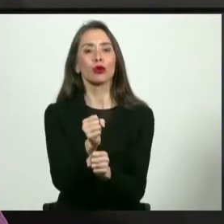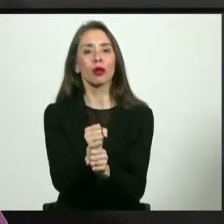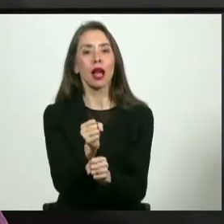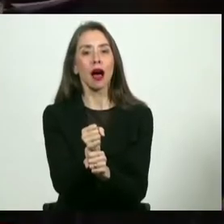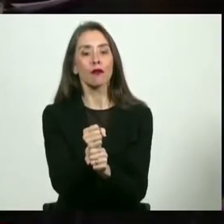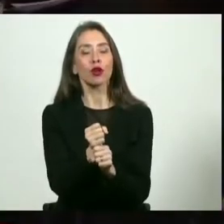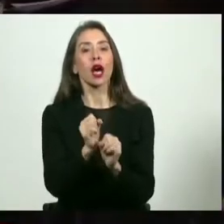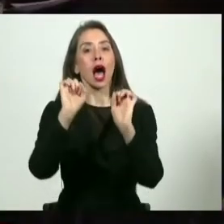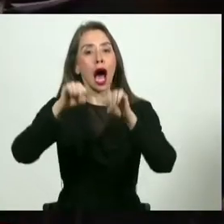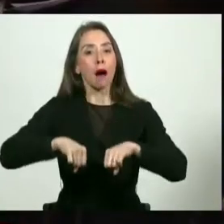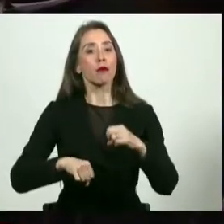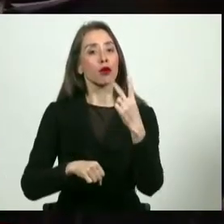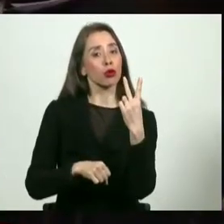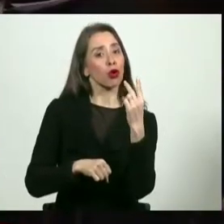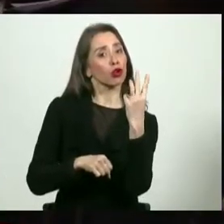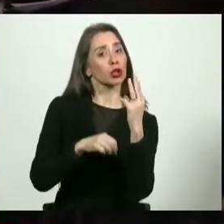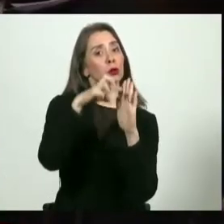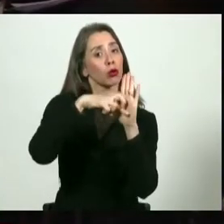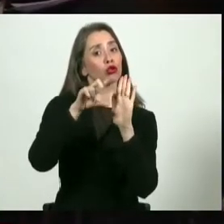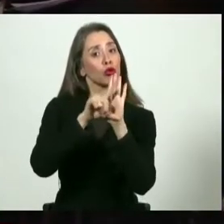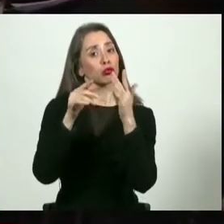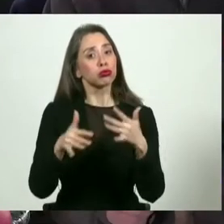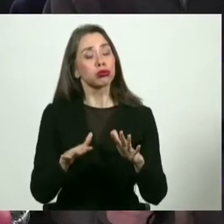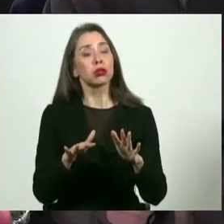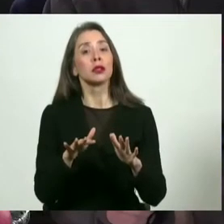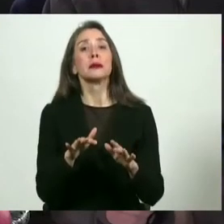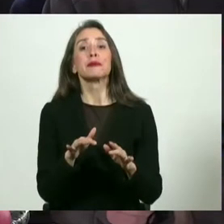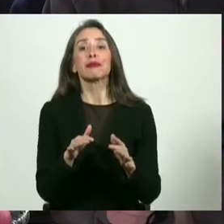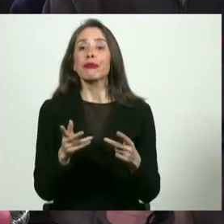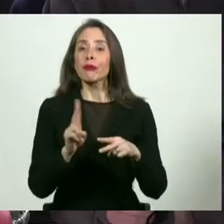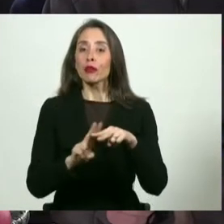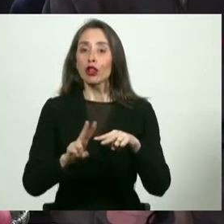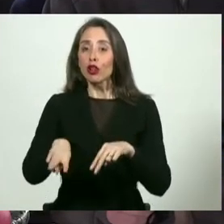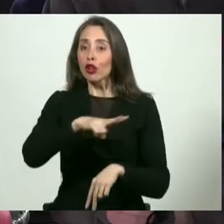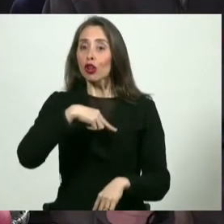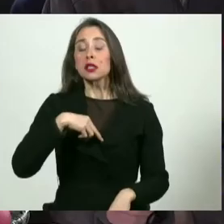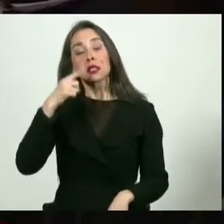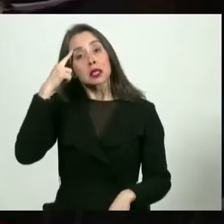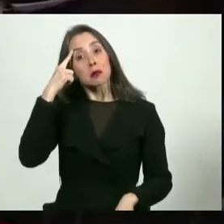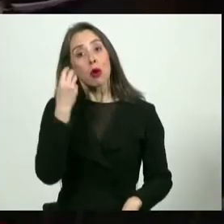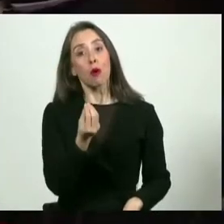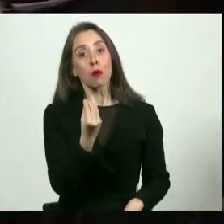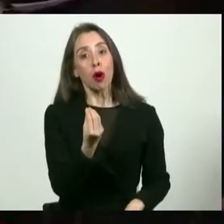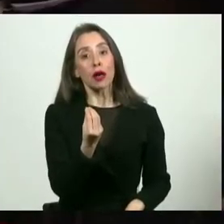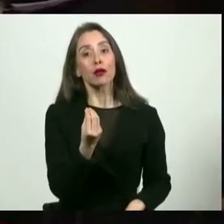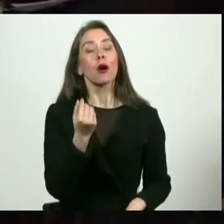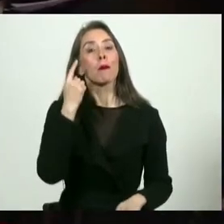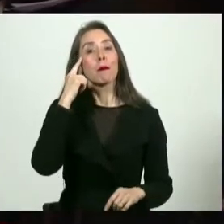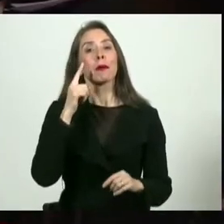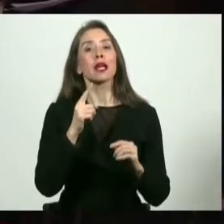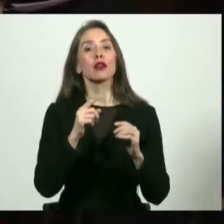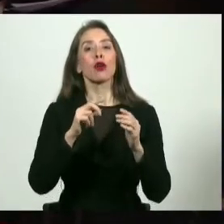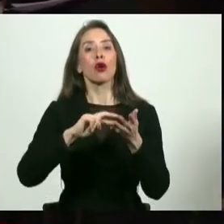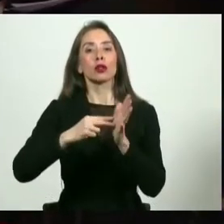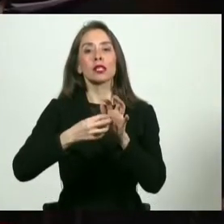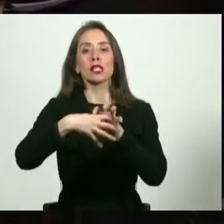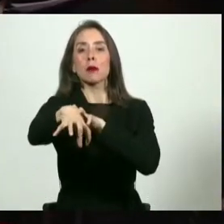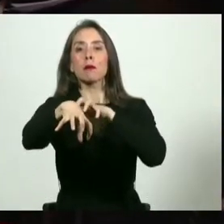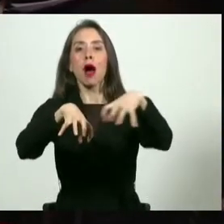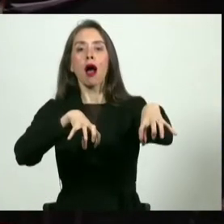que se han aprobado dos o tres, yo creo que lo que hemos hecho es bueno, pero sin embargo lo hemos hecho como muy